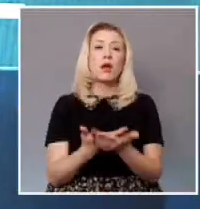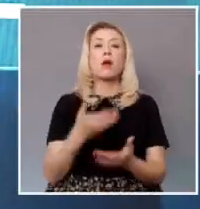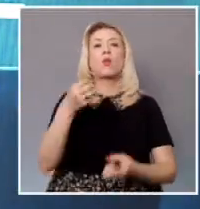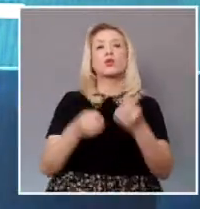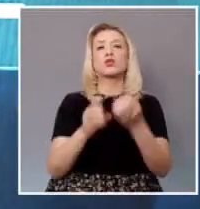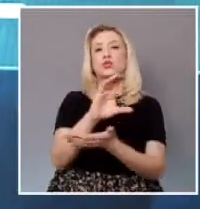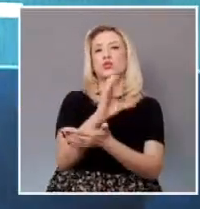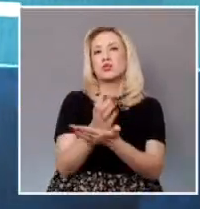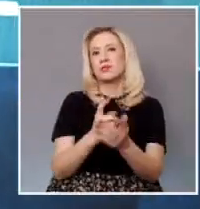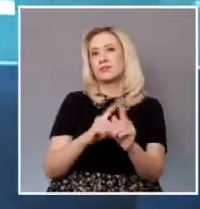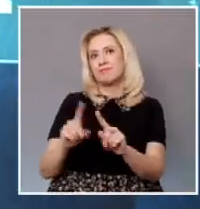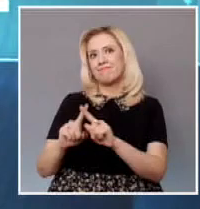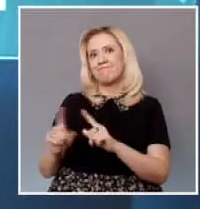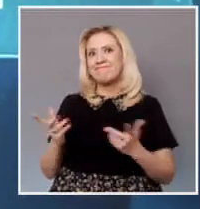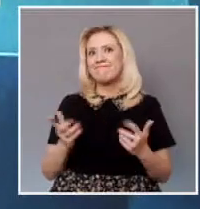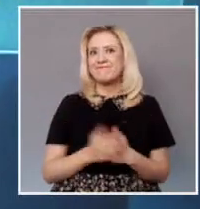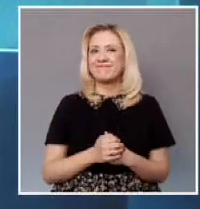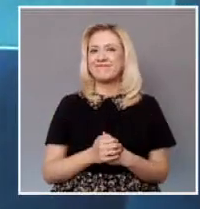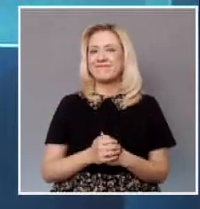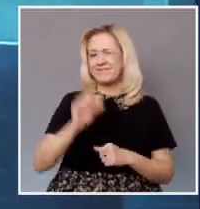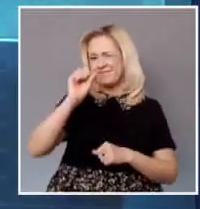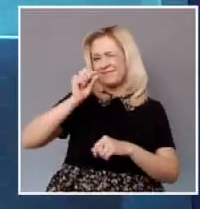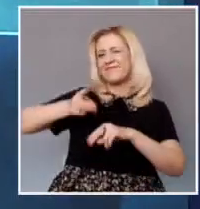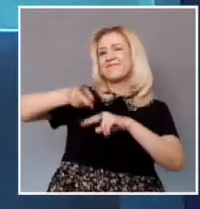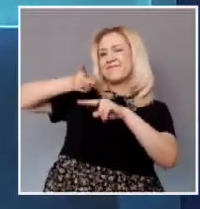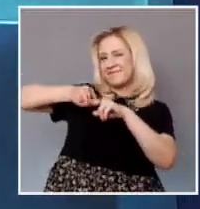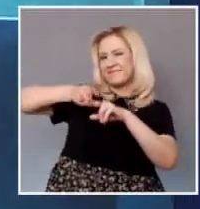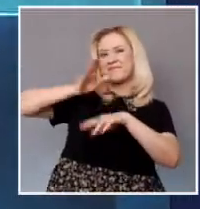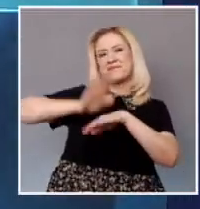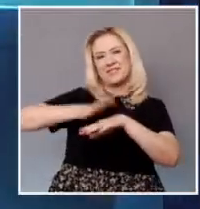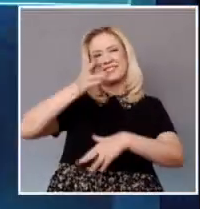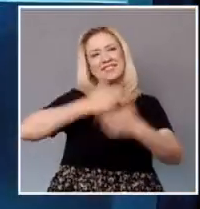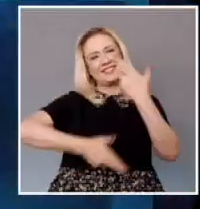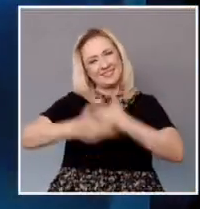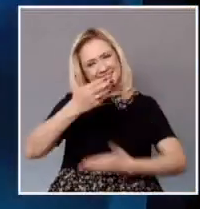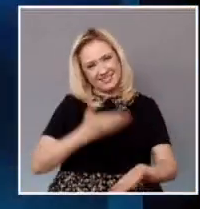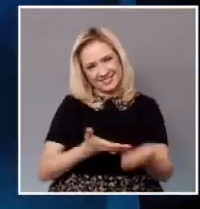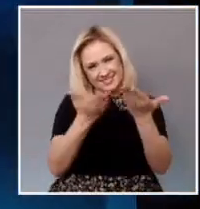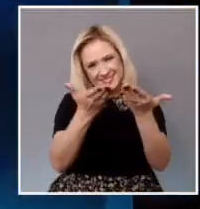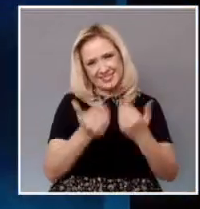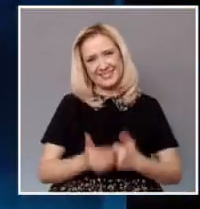Es momento de hacer una nueva pausa, pero tenemos más noticias. Acompáñanos.